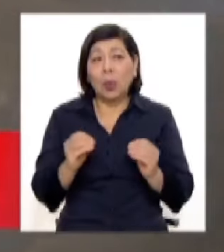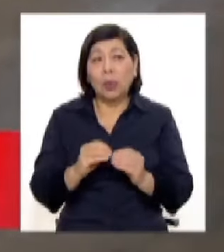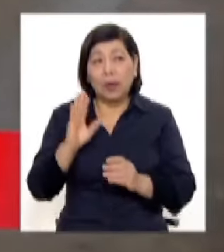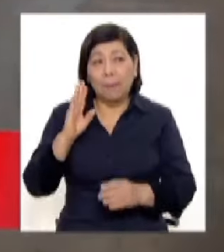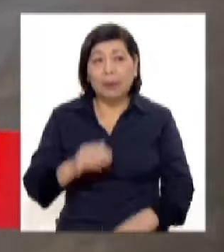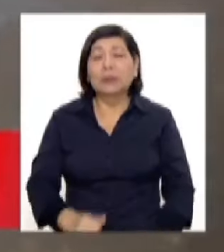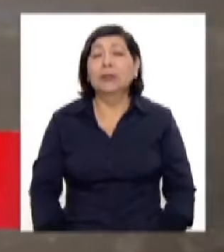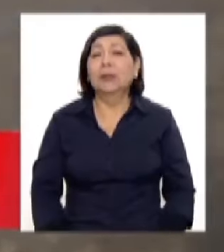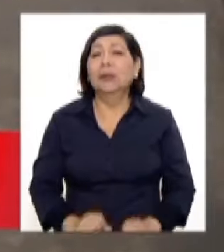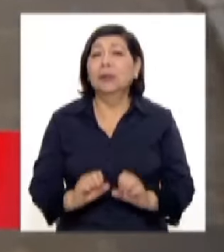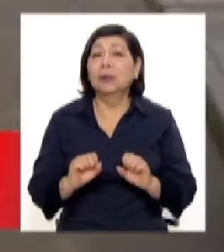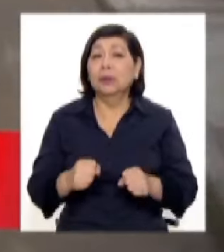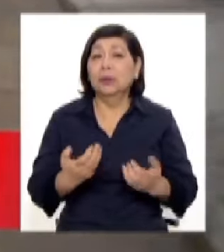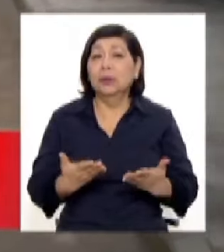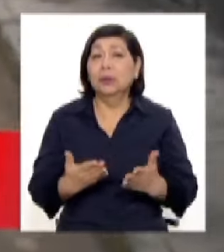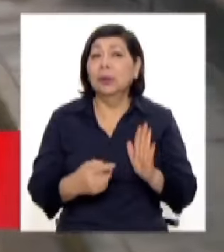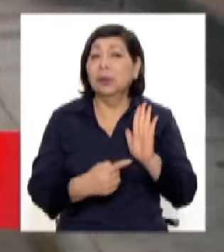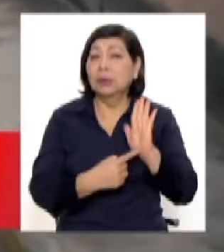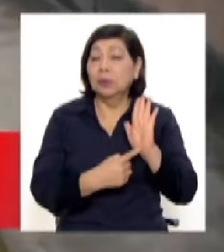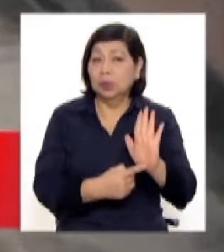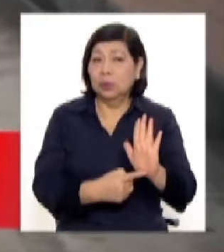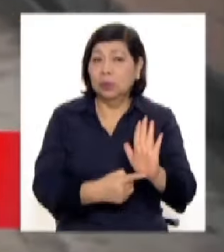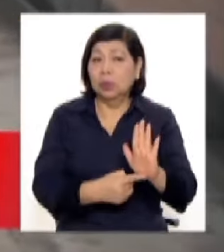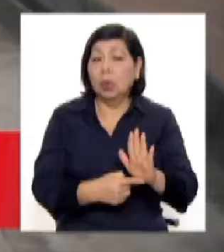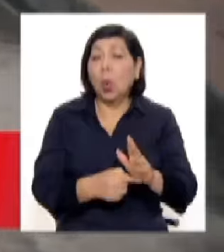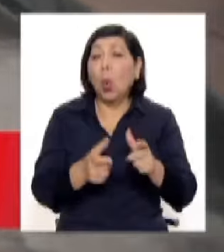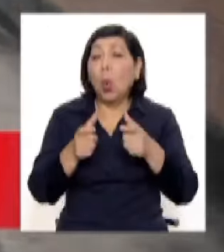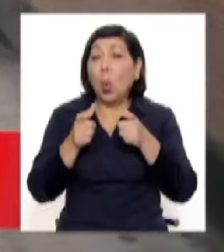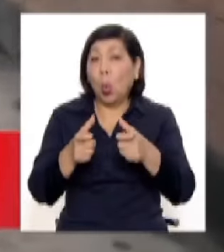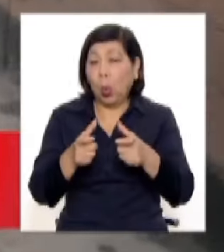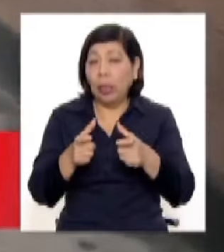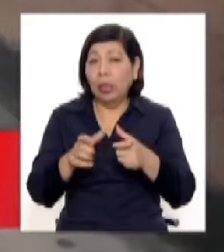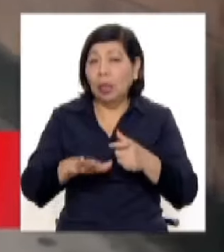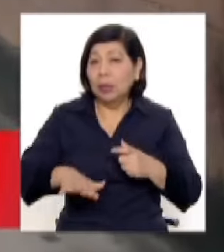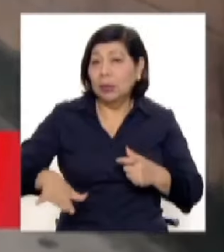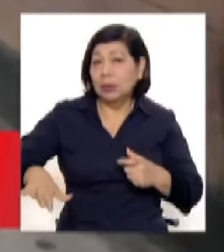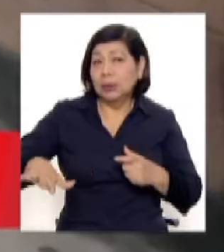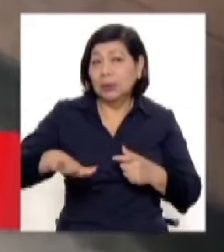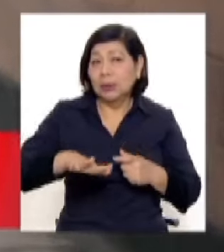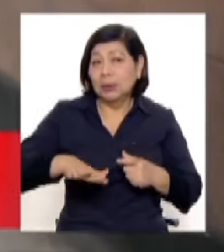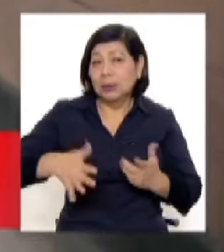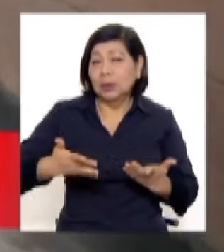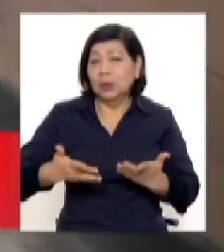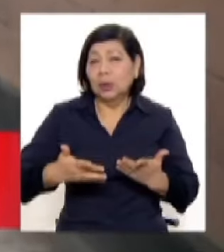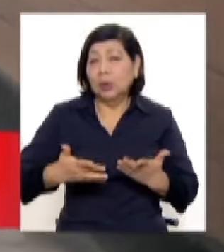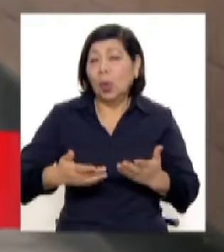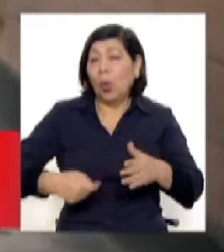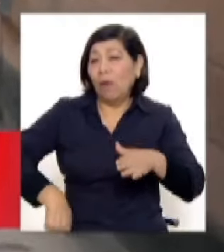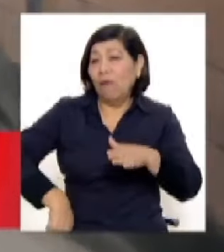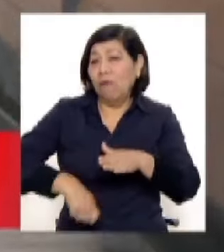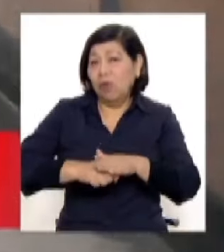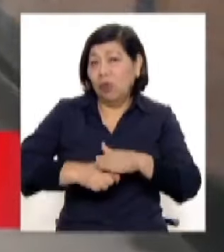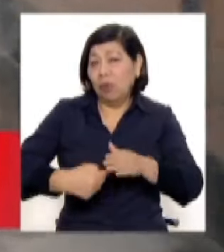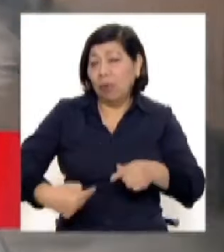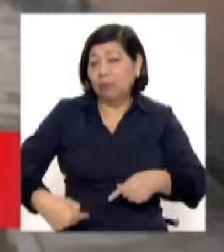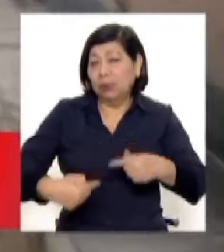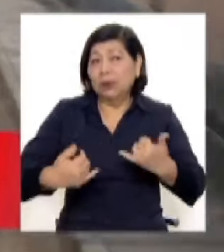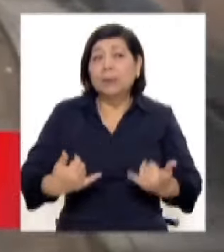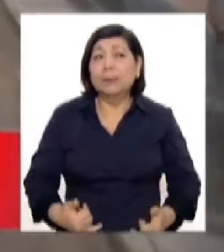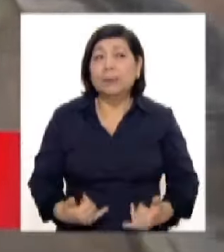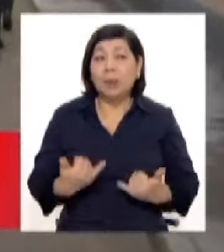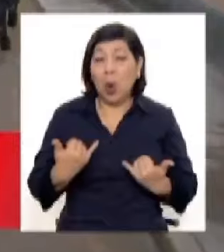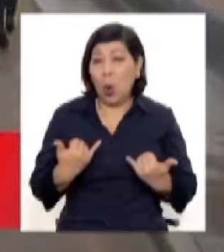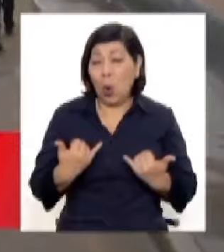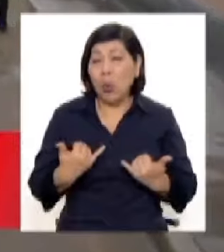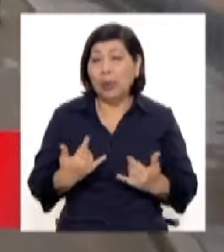con la Policía Nacional, van a presentar, ¿no?, el plan de seguridad que tienen en el marco de este partido, este clásico de fútbol que se va a